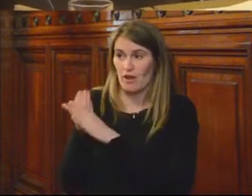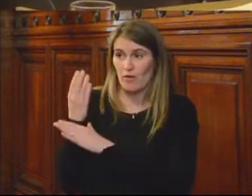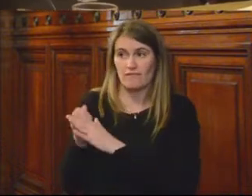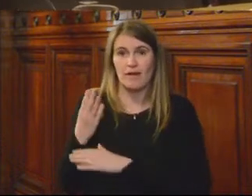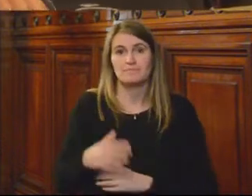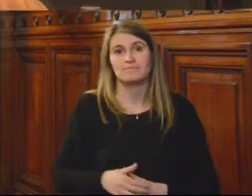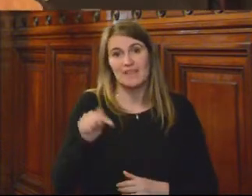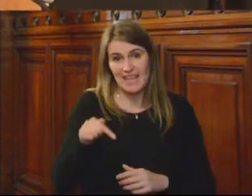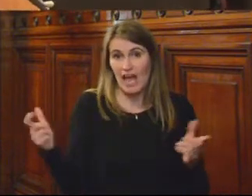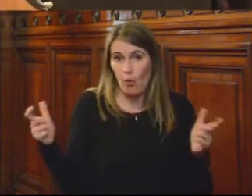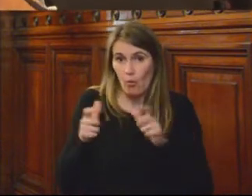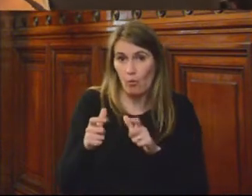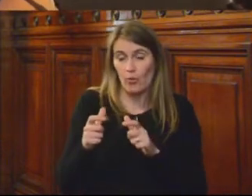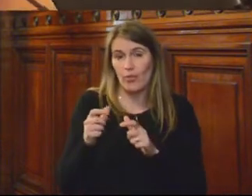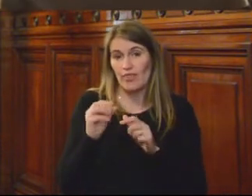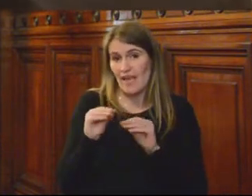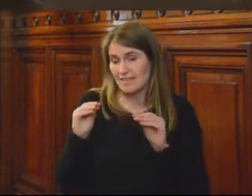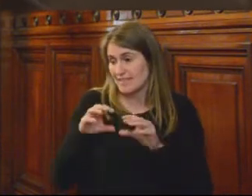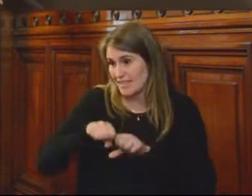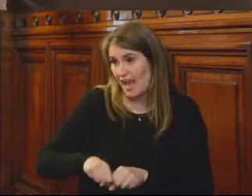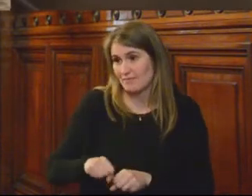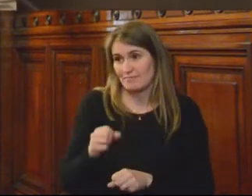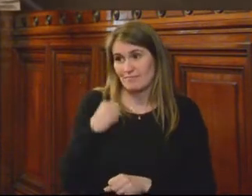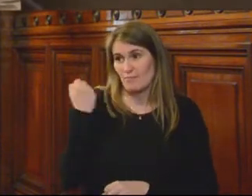en esta audiencia, lo cual saludamos, un paso importante.